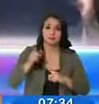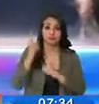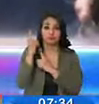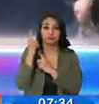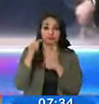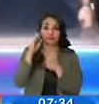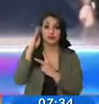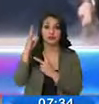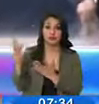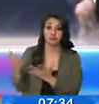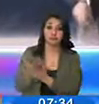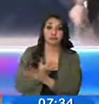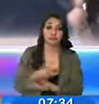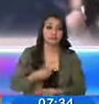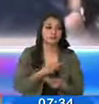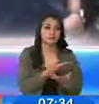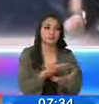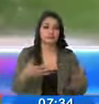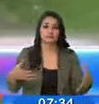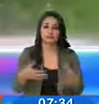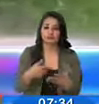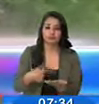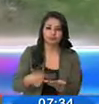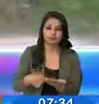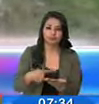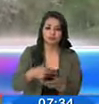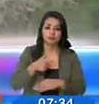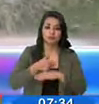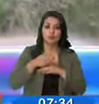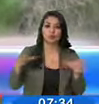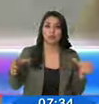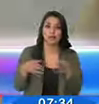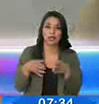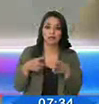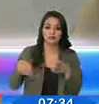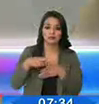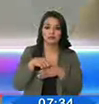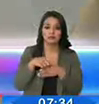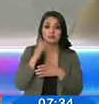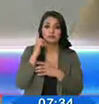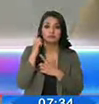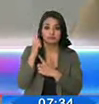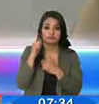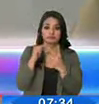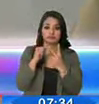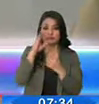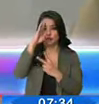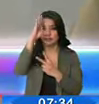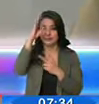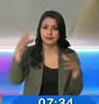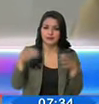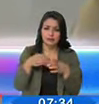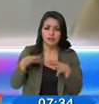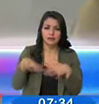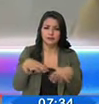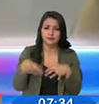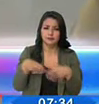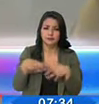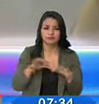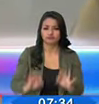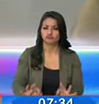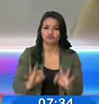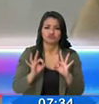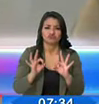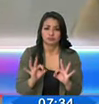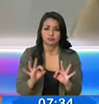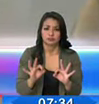Armadas y Policía Nacional. Este mando unificado busca que las operaciones entre Policía Nacional y Fuerzas Armadas sean de